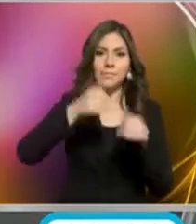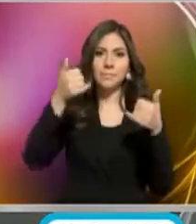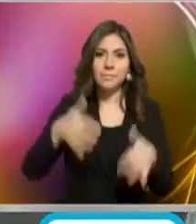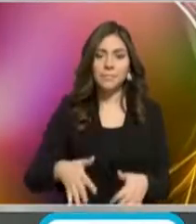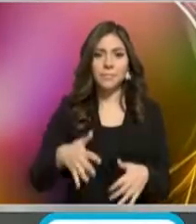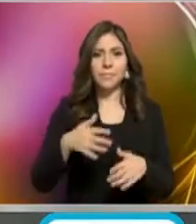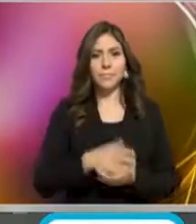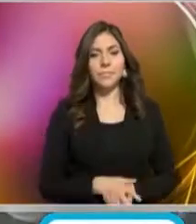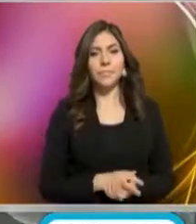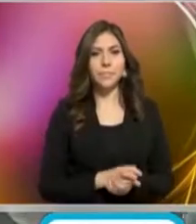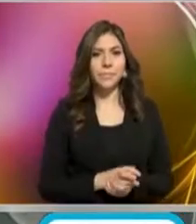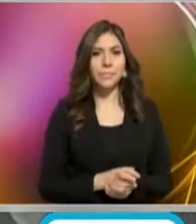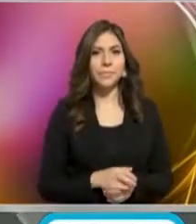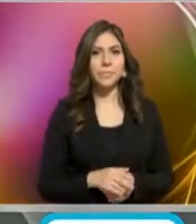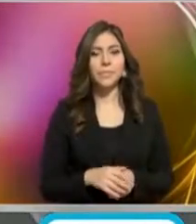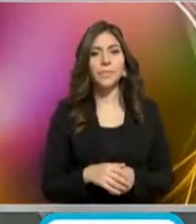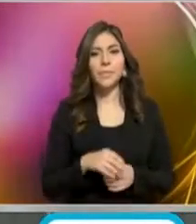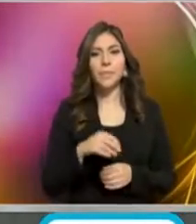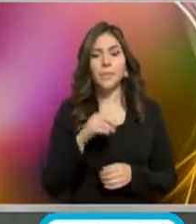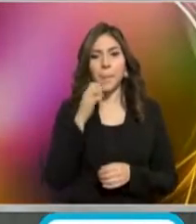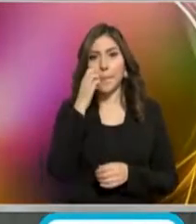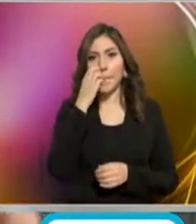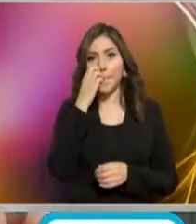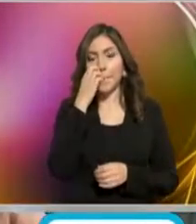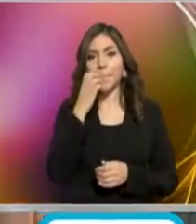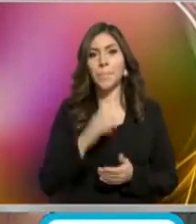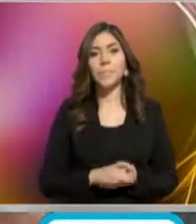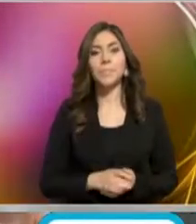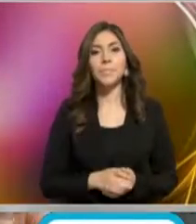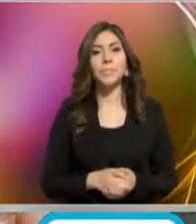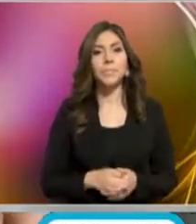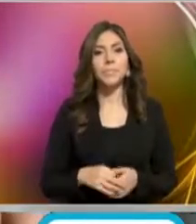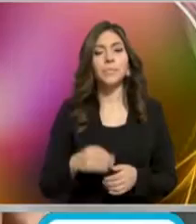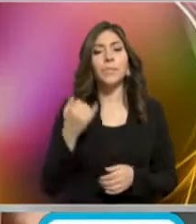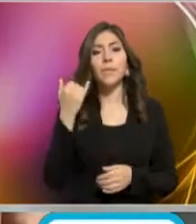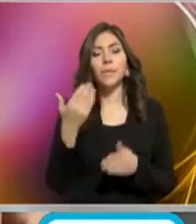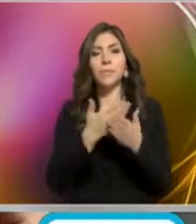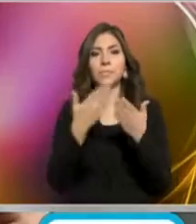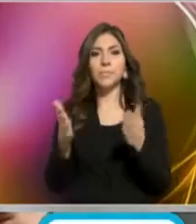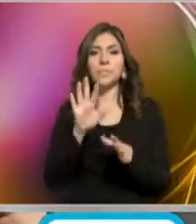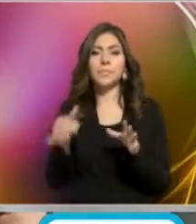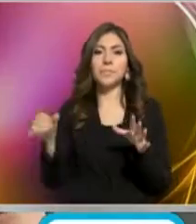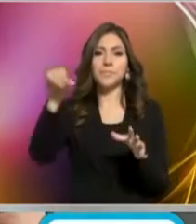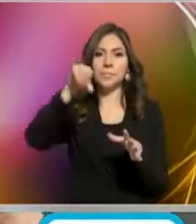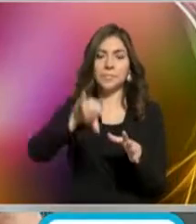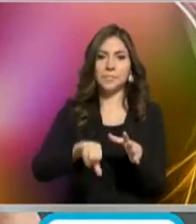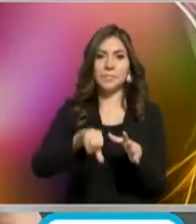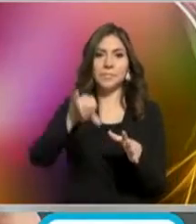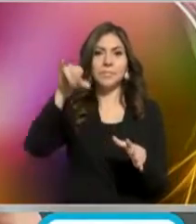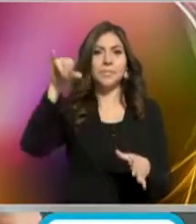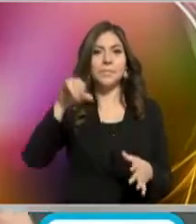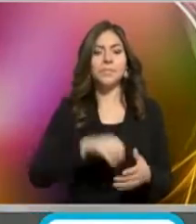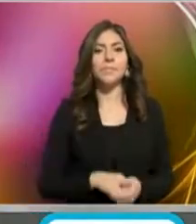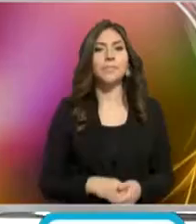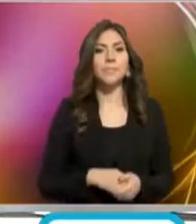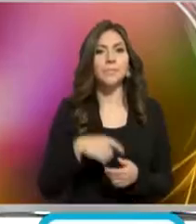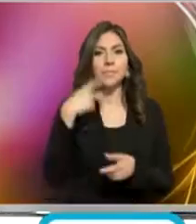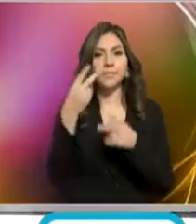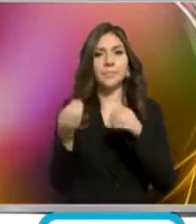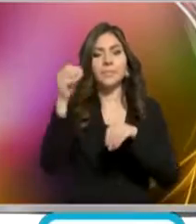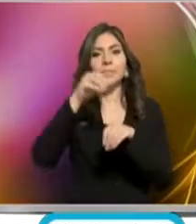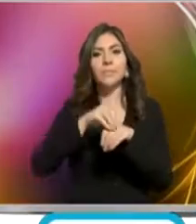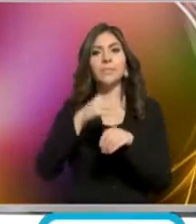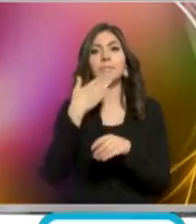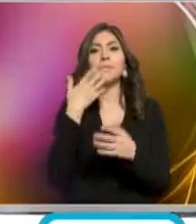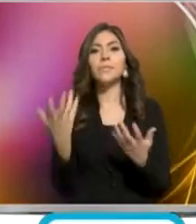que se atempere. Que se tempere, exactamente. Ah, ya bueno, ya le ponemos vamos a el ponerle, sí, sazonador. de una vez. Vamos a echarle ahí